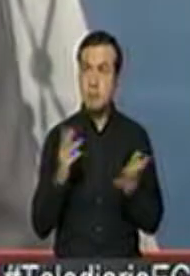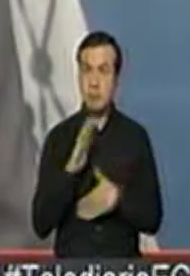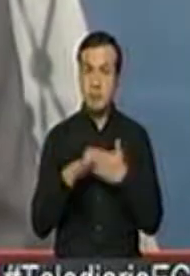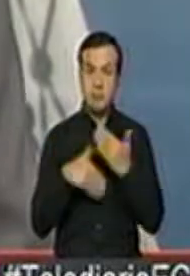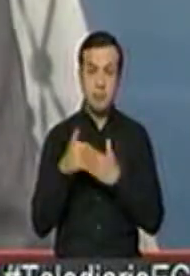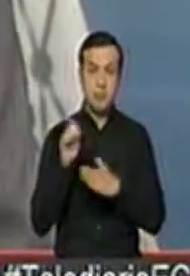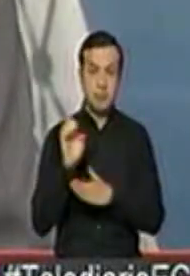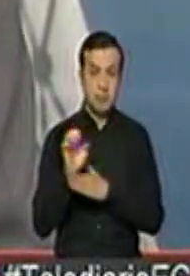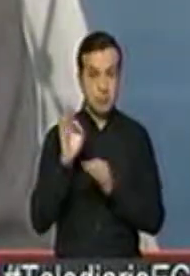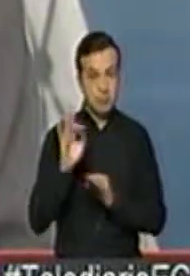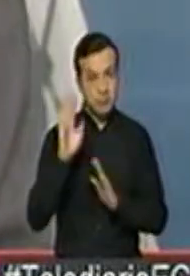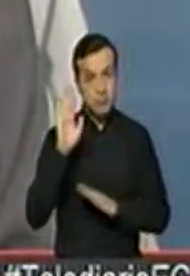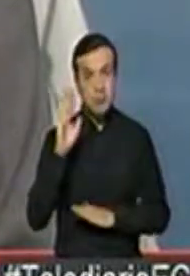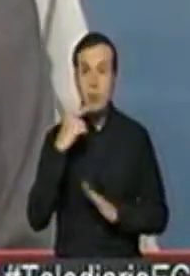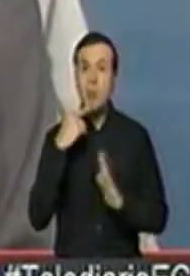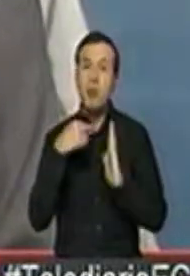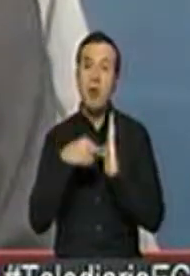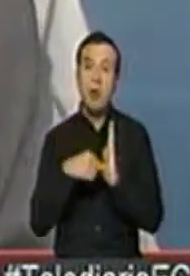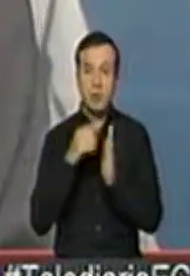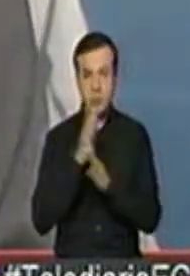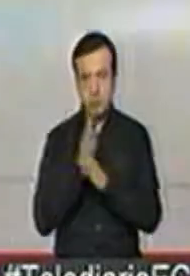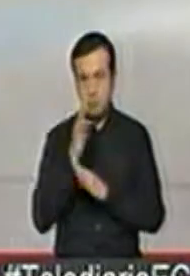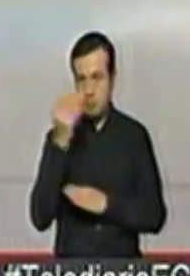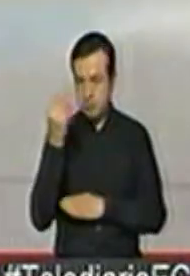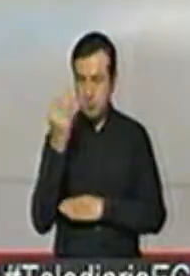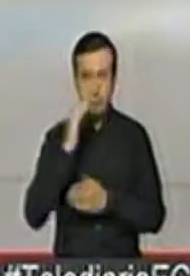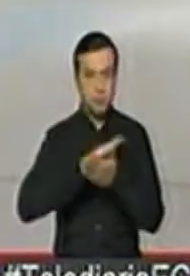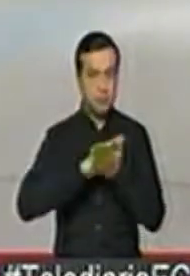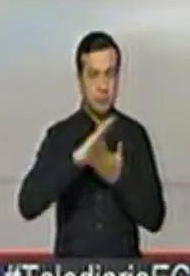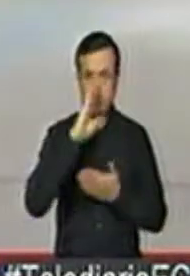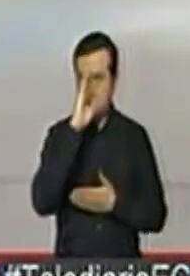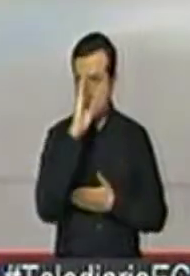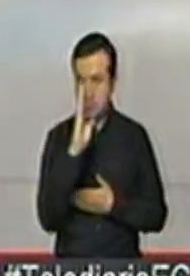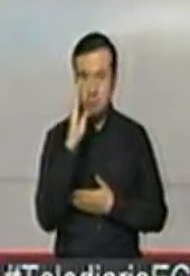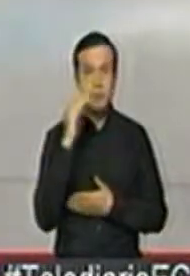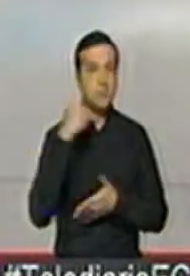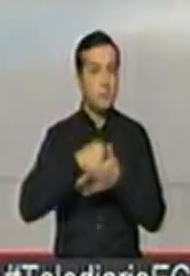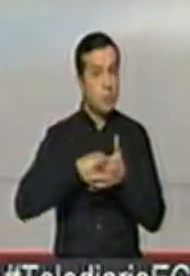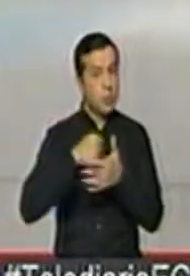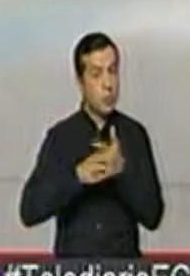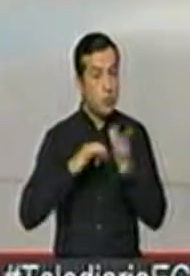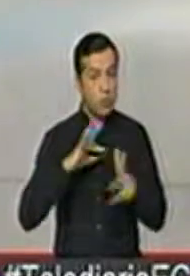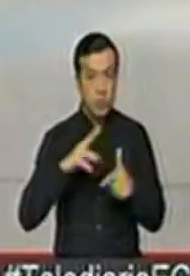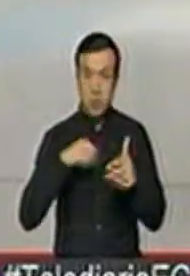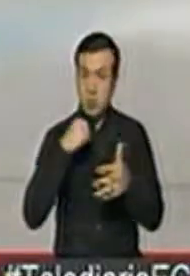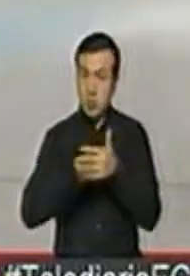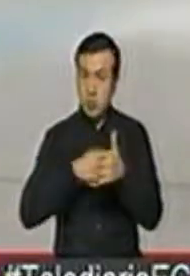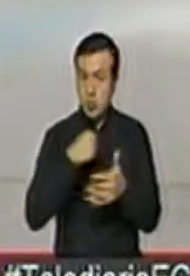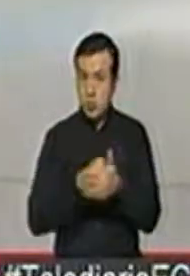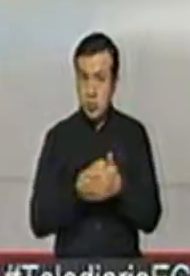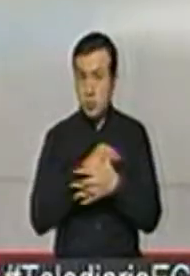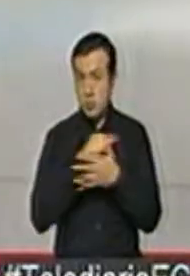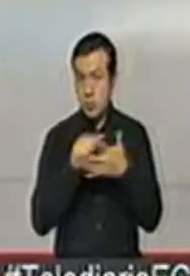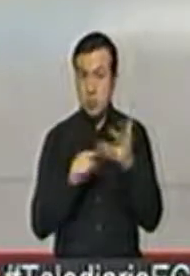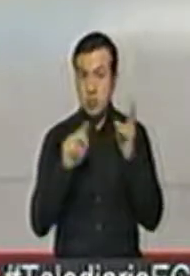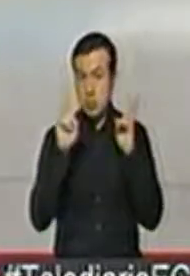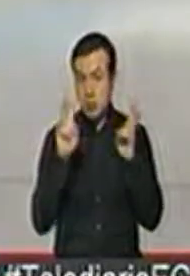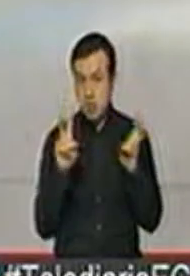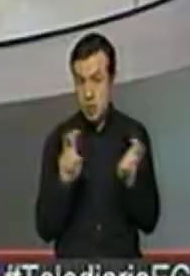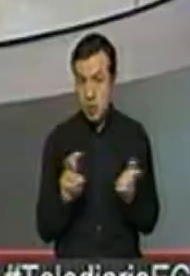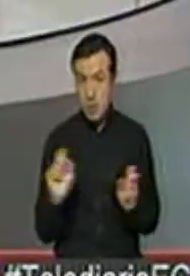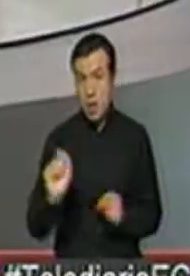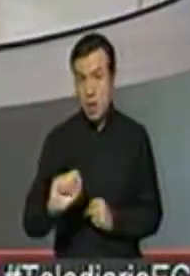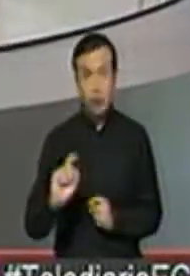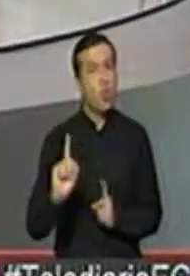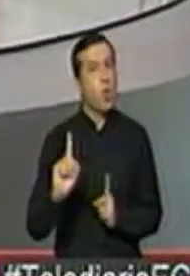como ecuatorianos. Hablamos, por ejemplo, de la integridad, de la transparencia, del combate a la corrupción. Es decir, no son temas menores, vuelvo, repito,